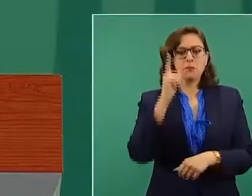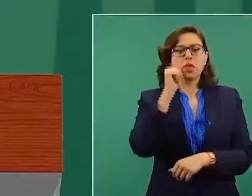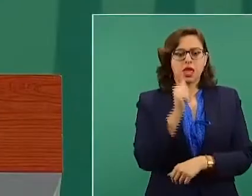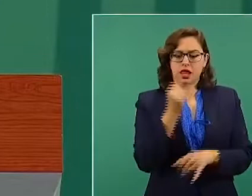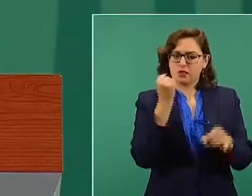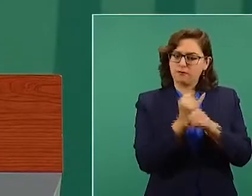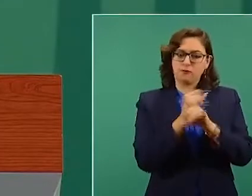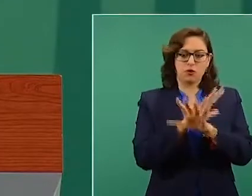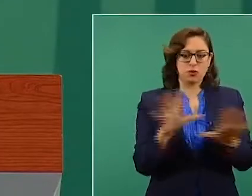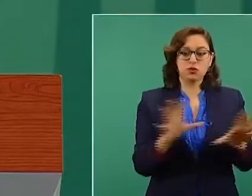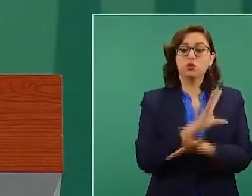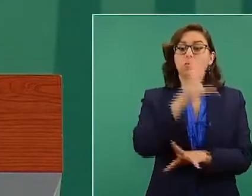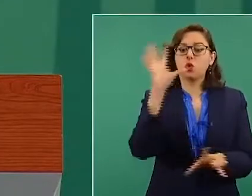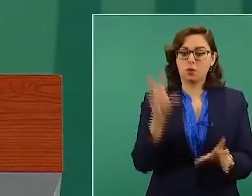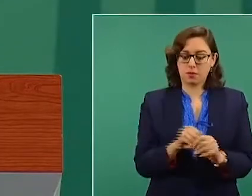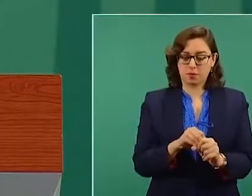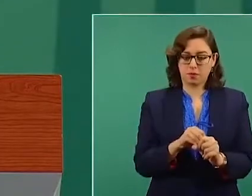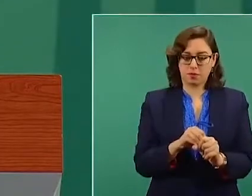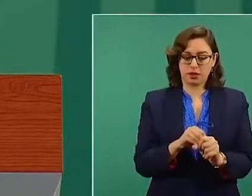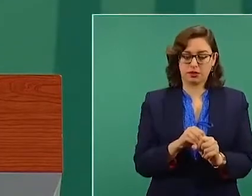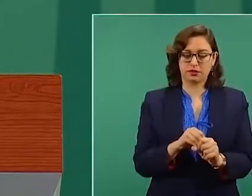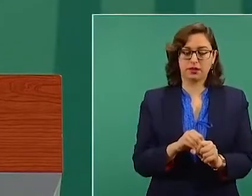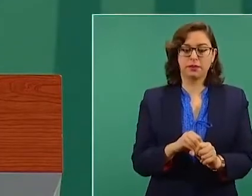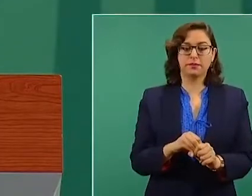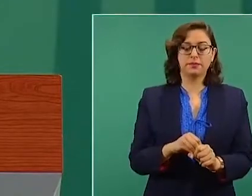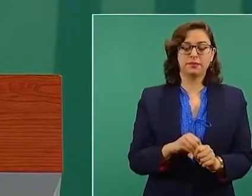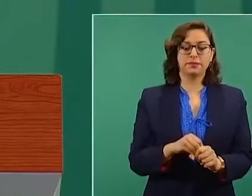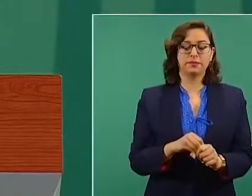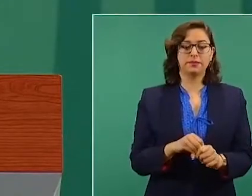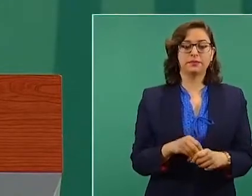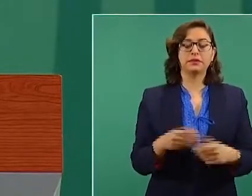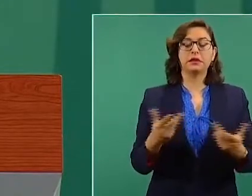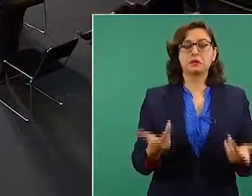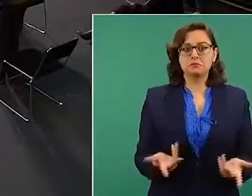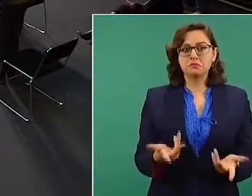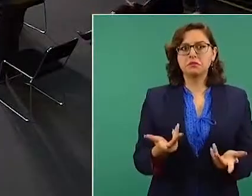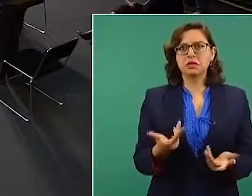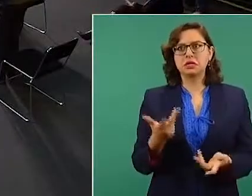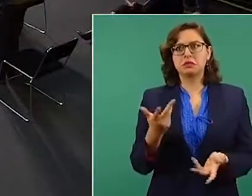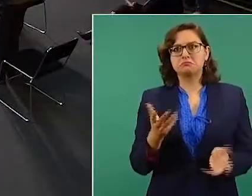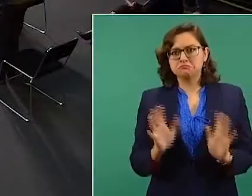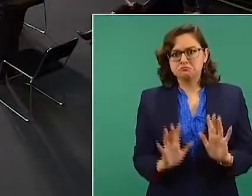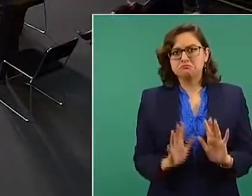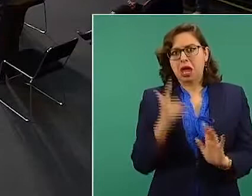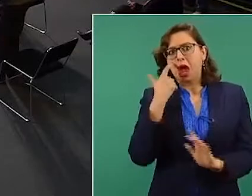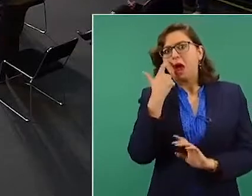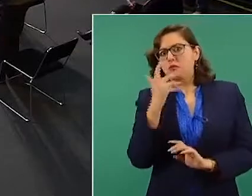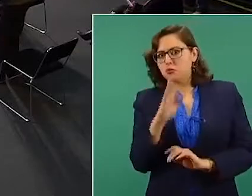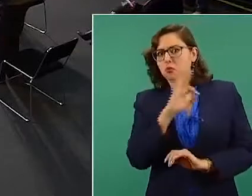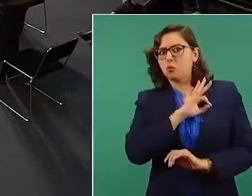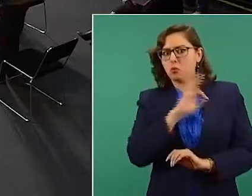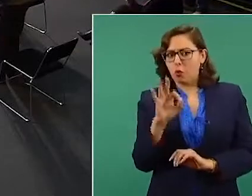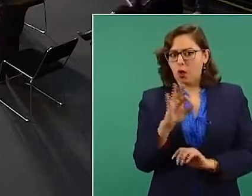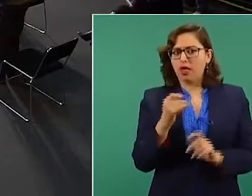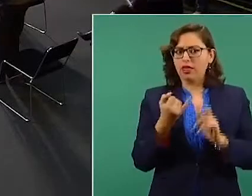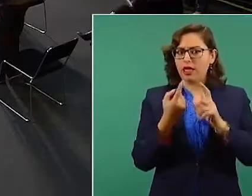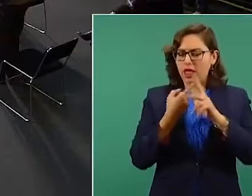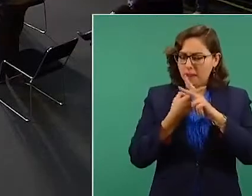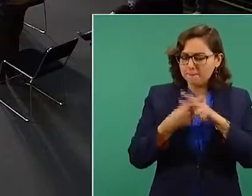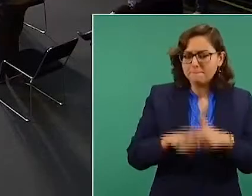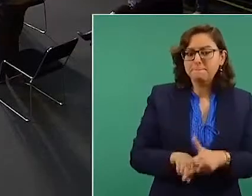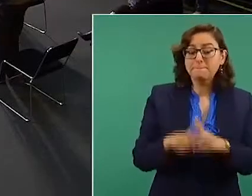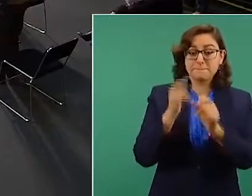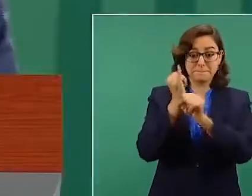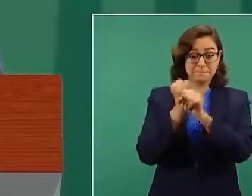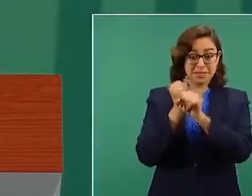parece. Perfecto. Y vemos lo de la posibilidad de abrir la investigación en general.